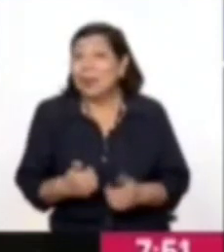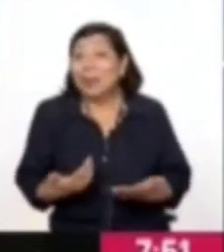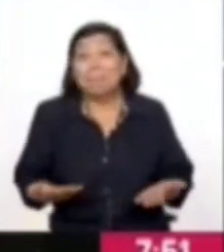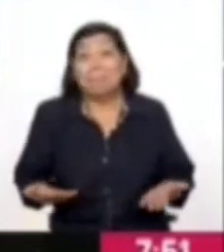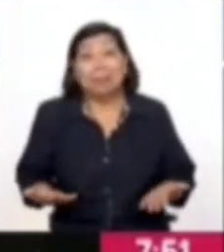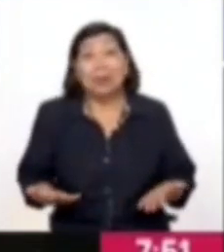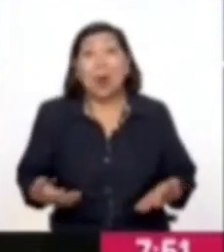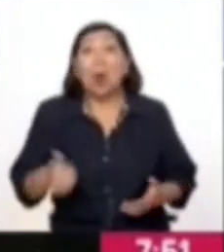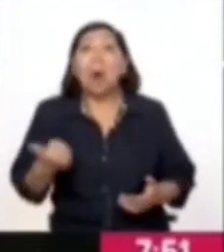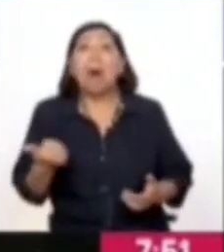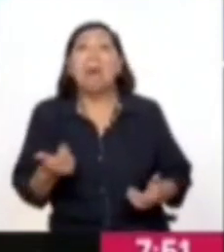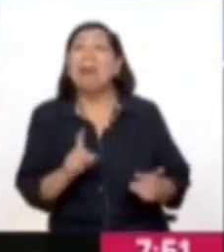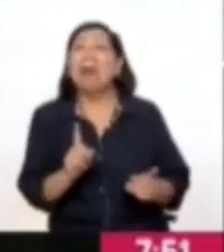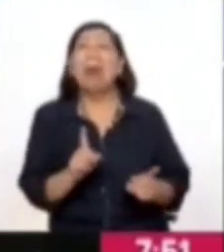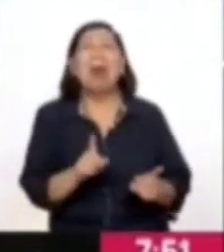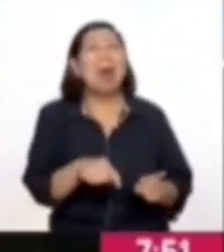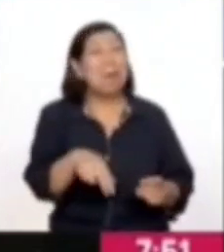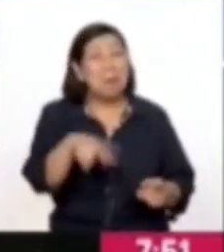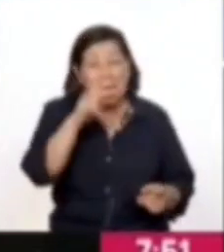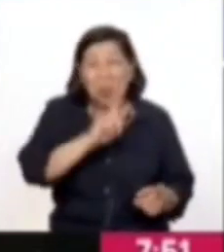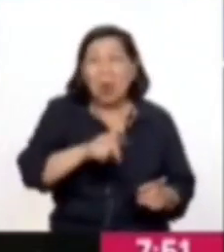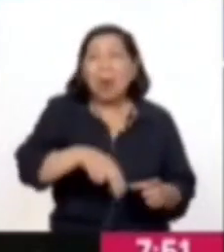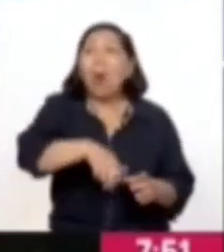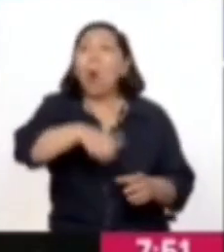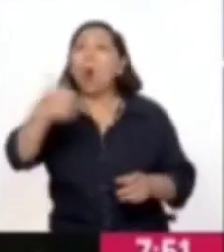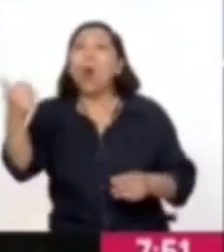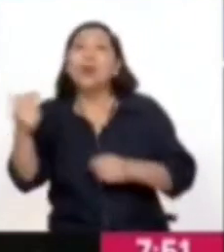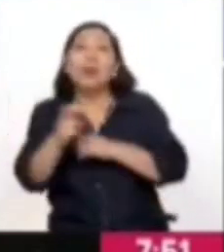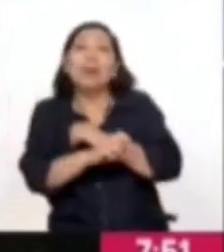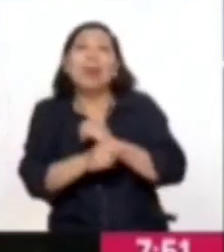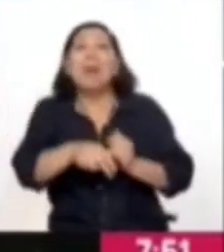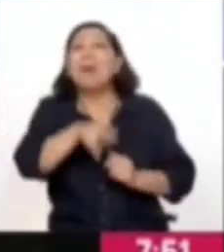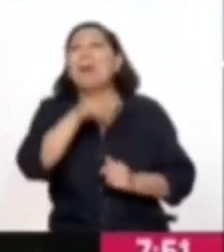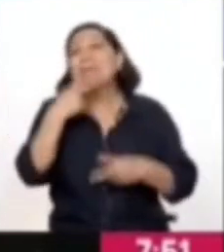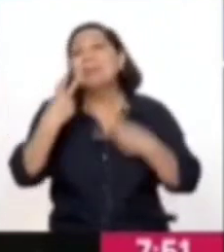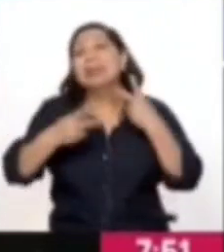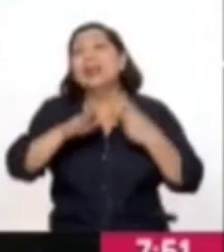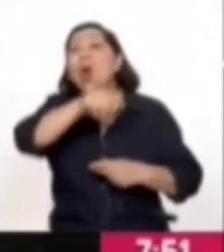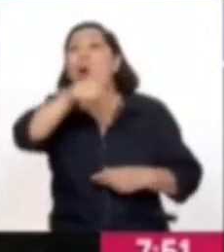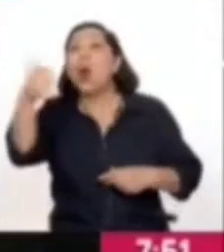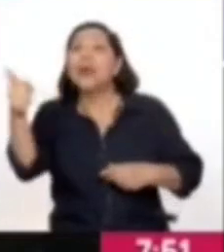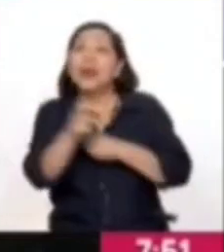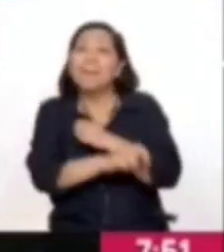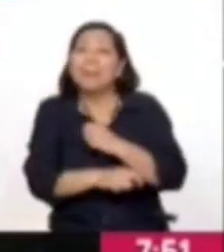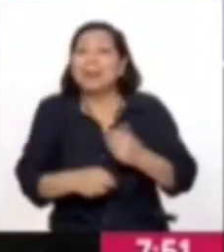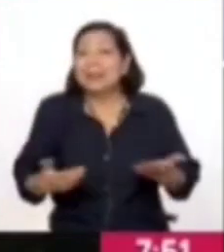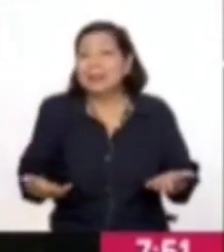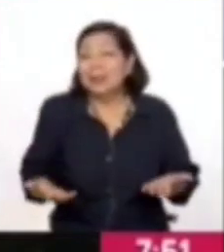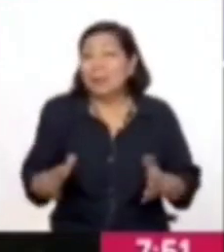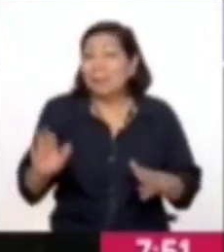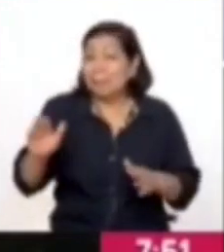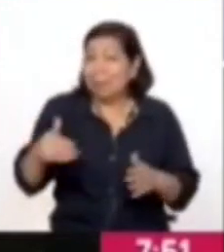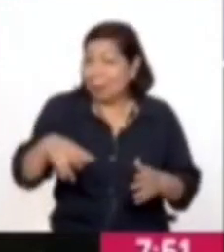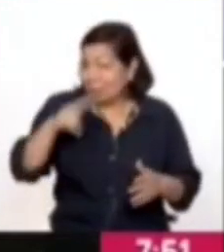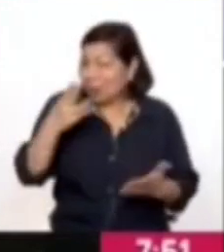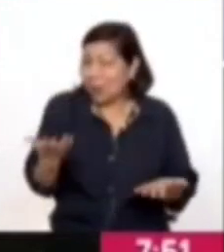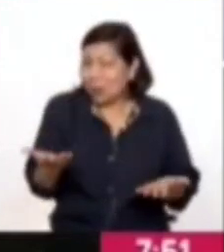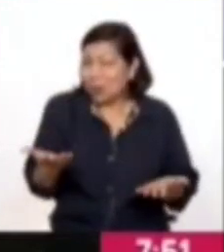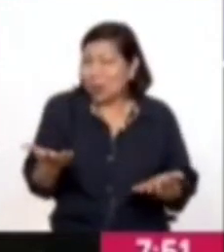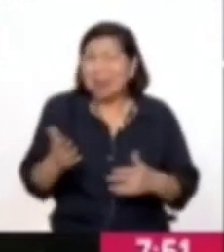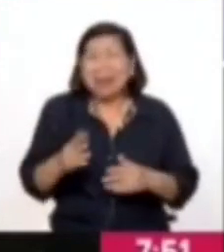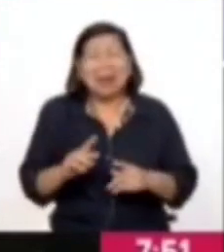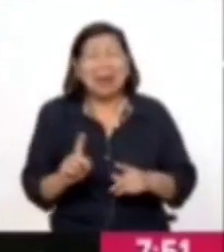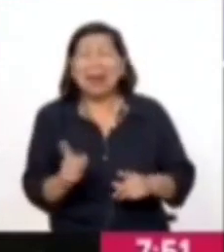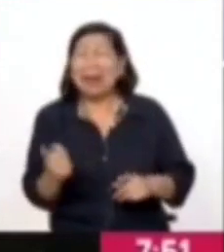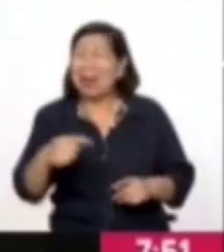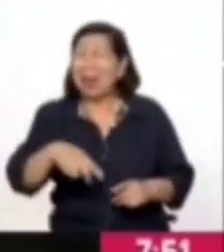¿no? Para ser Sí. claros, te lo quita otro país y te Exacto. lo quita rápidamente, ¿no? Entonces, cuando también se habla de, oye, pero el Perú no tiene